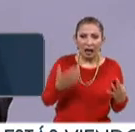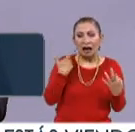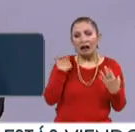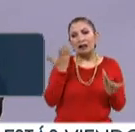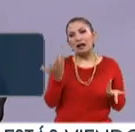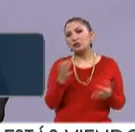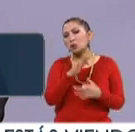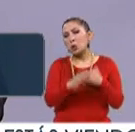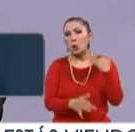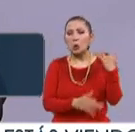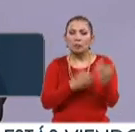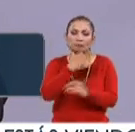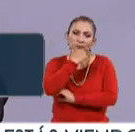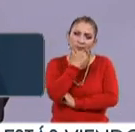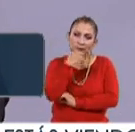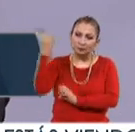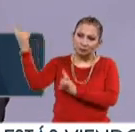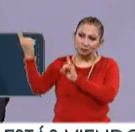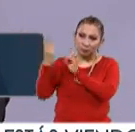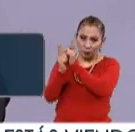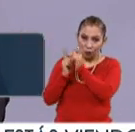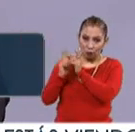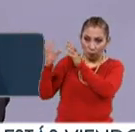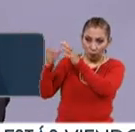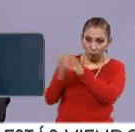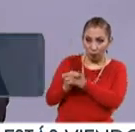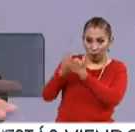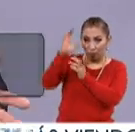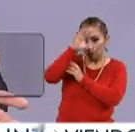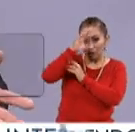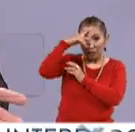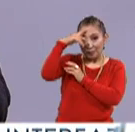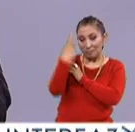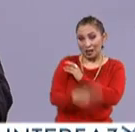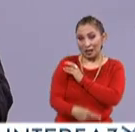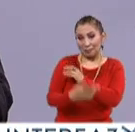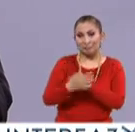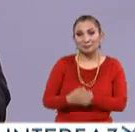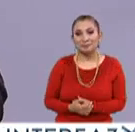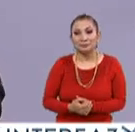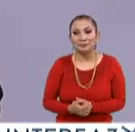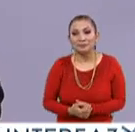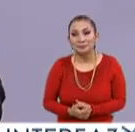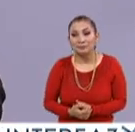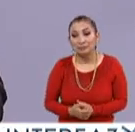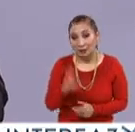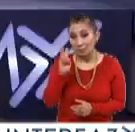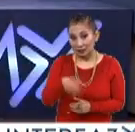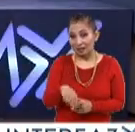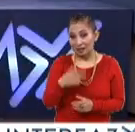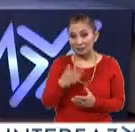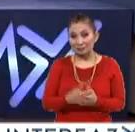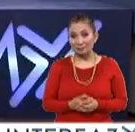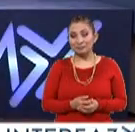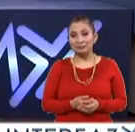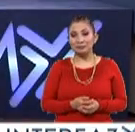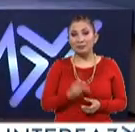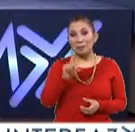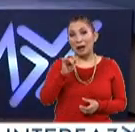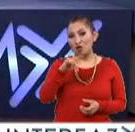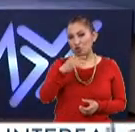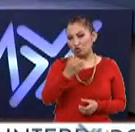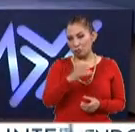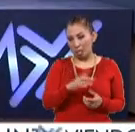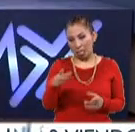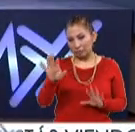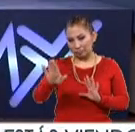todo. Entonces llega una delegación sin cultural de México. Sin panuchos ni nada. Claro, imagínense, es la vida difícil sin panuchos.